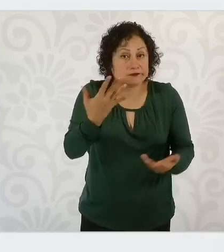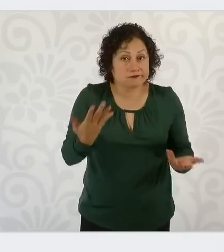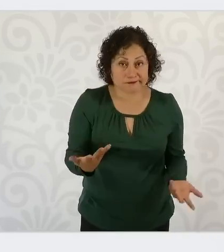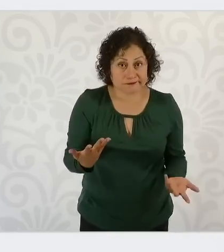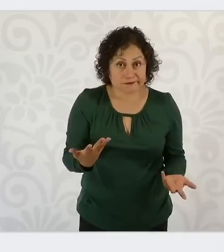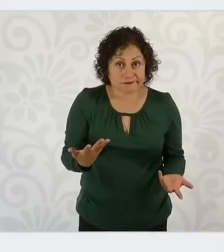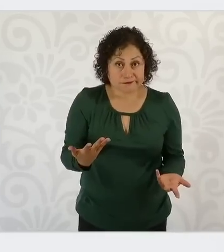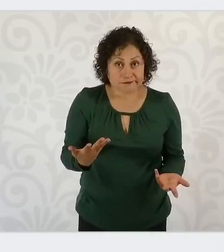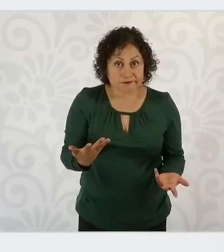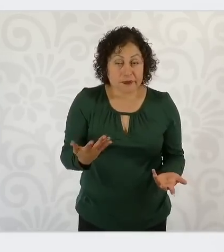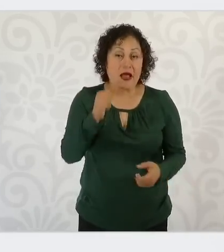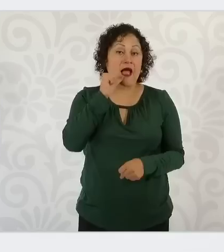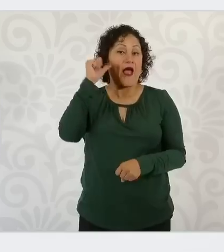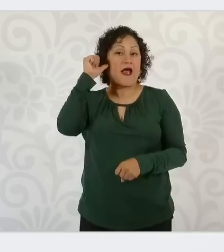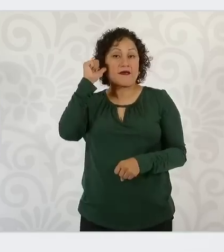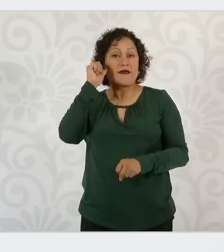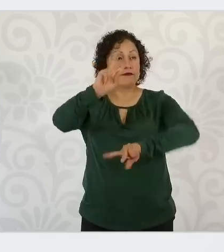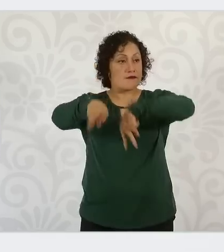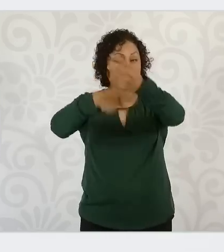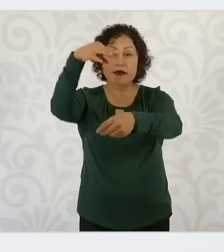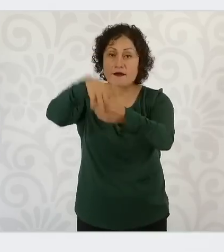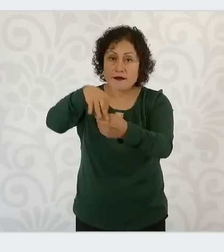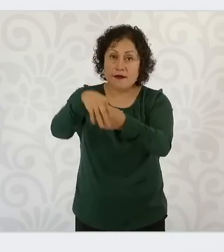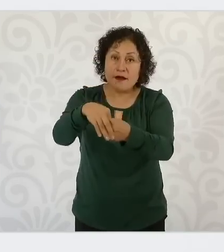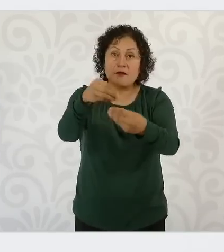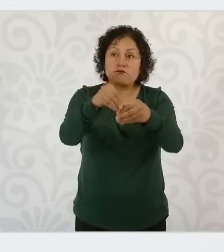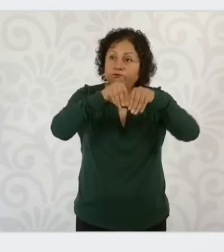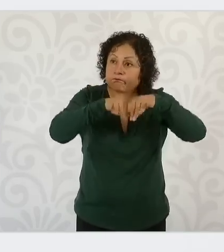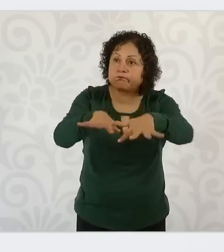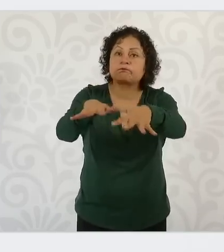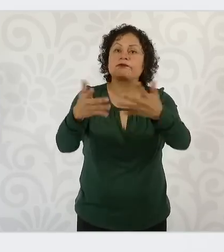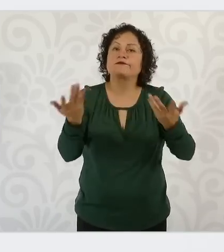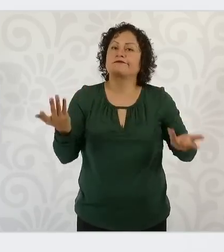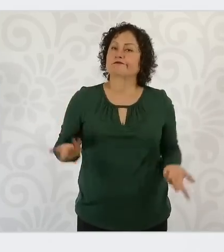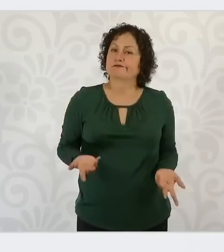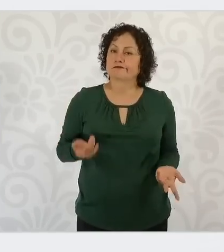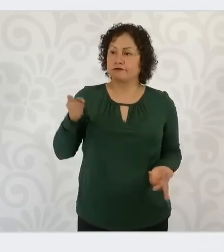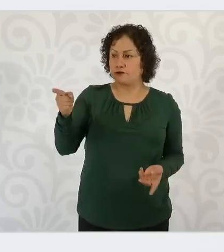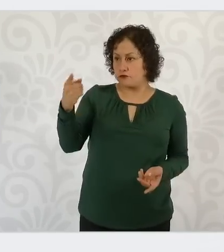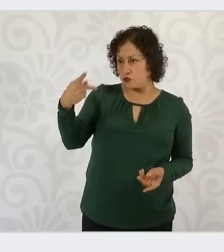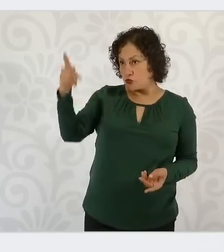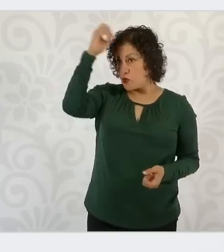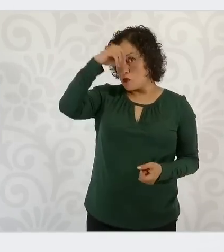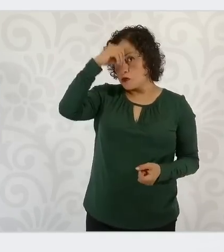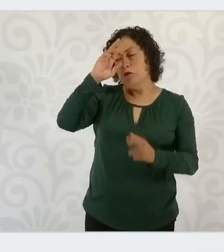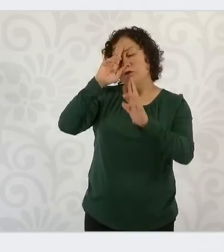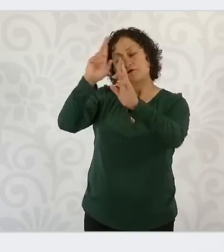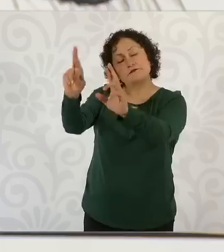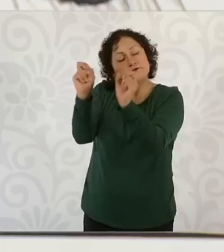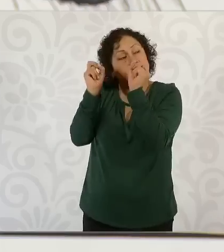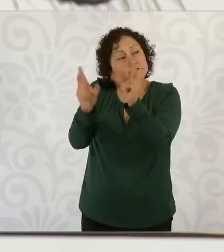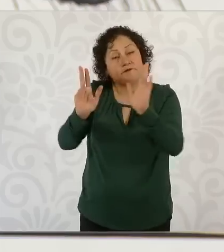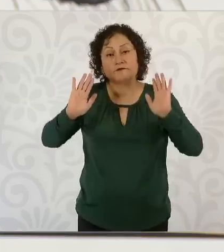y no hubieran salido ayer a votar. Entonces es una posición respetable, pero lo que no se puede